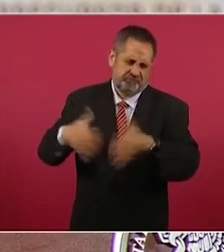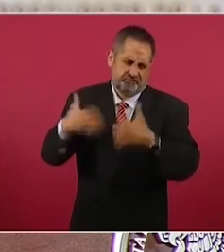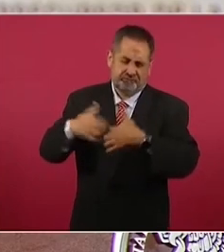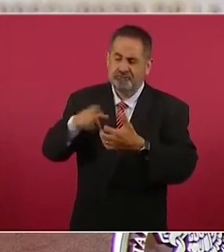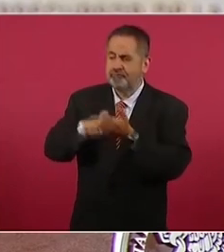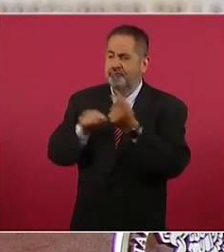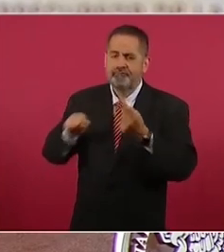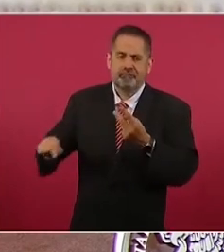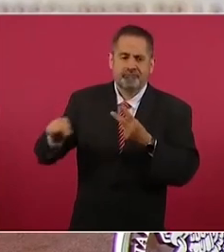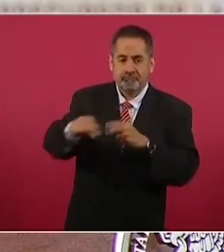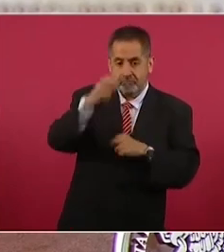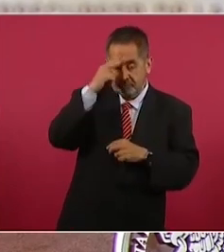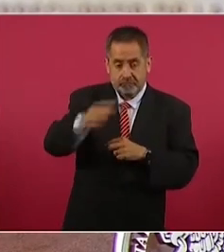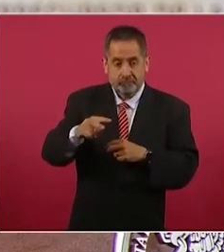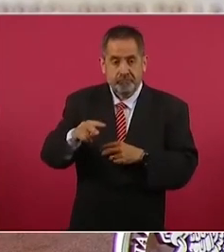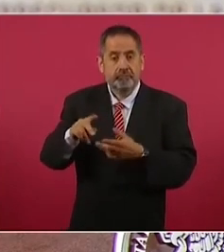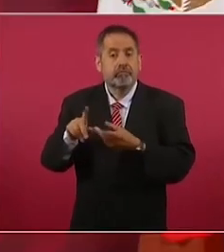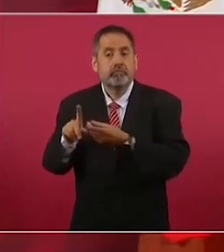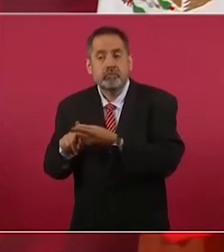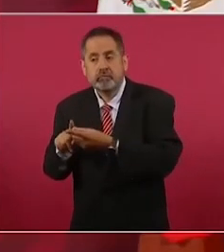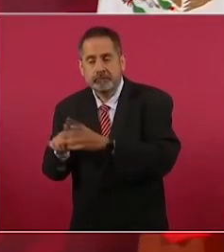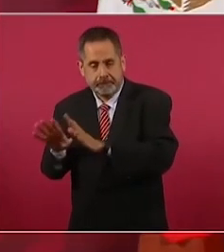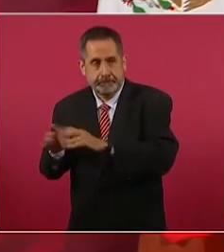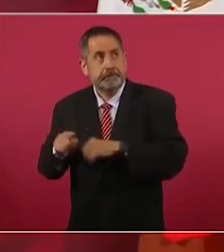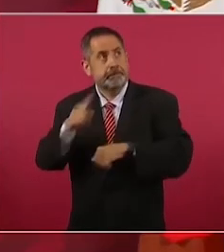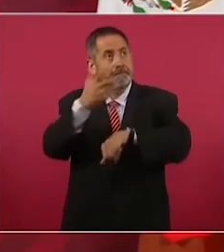las refinerías de Estados Unidos?